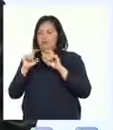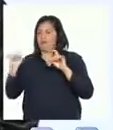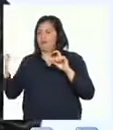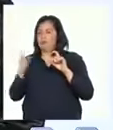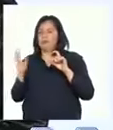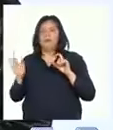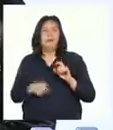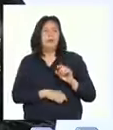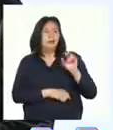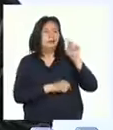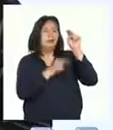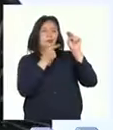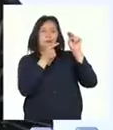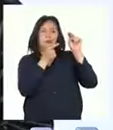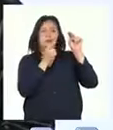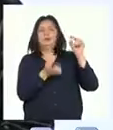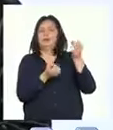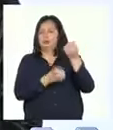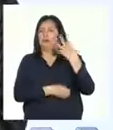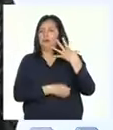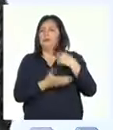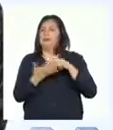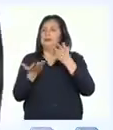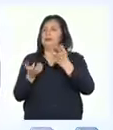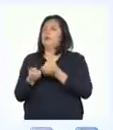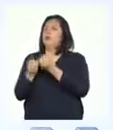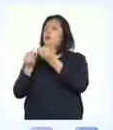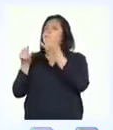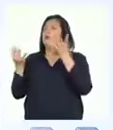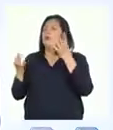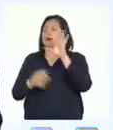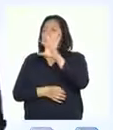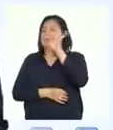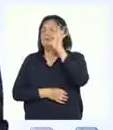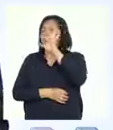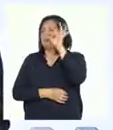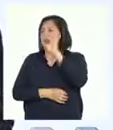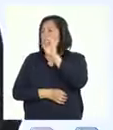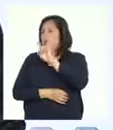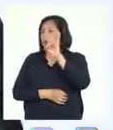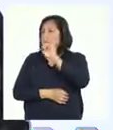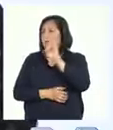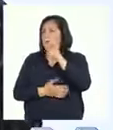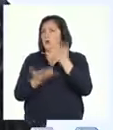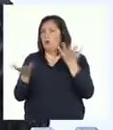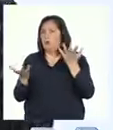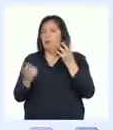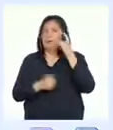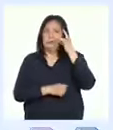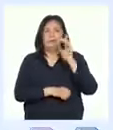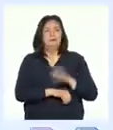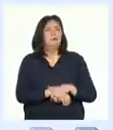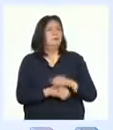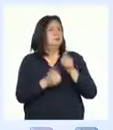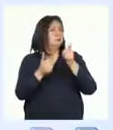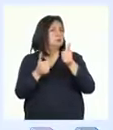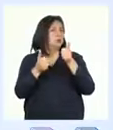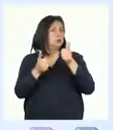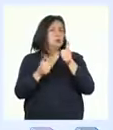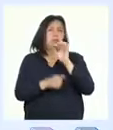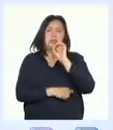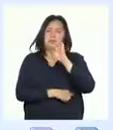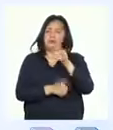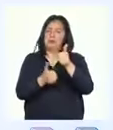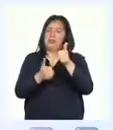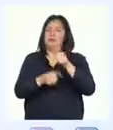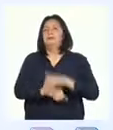total, el numerador nos sirve para expresar cuántas de esas partes estamos utilizando o considerando. Muy bien dicho,